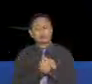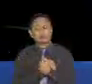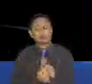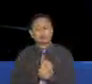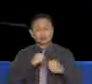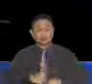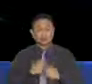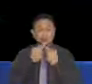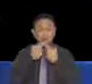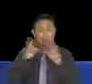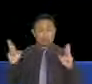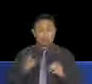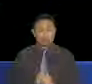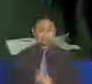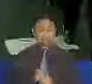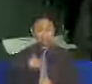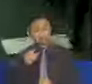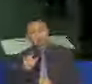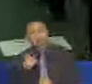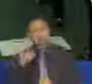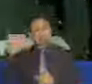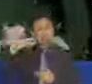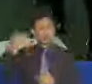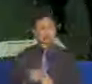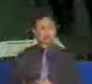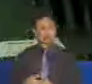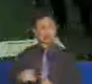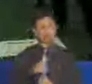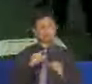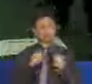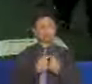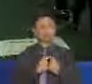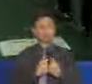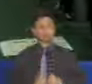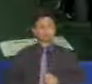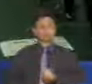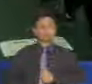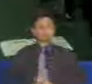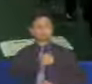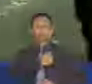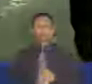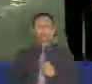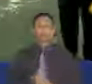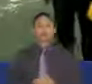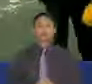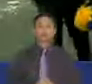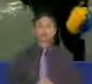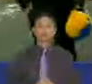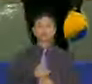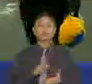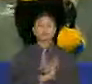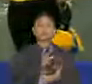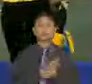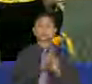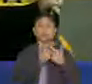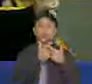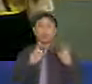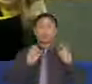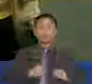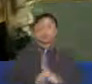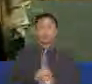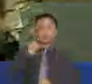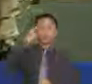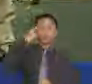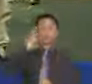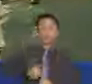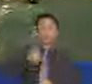Rebeldía y hasta un tinte político las bandas de guerra como se las conocía cobraron vida en el país dentro de colegios laicos durante el gobierno